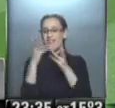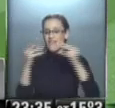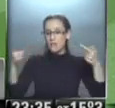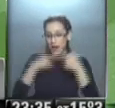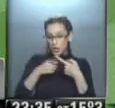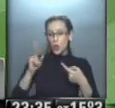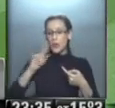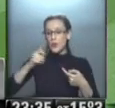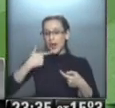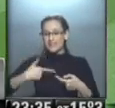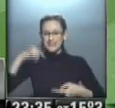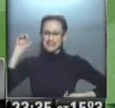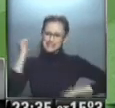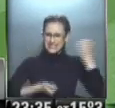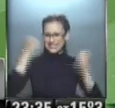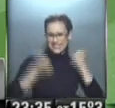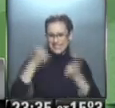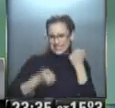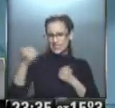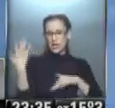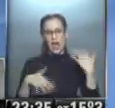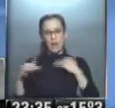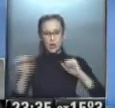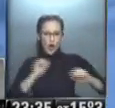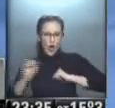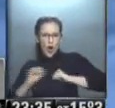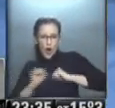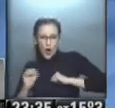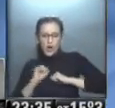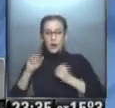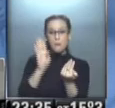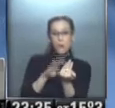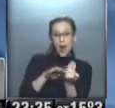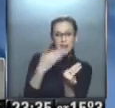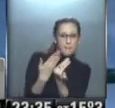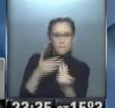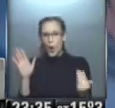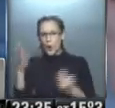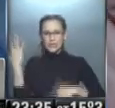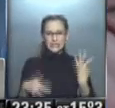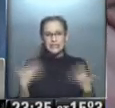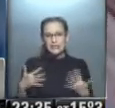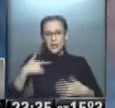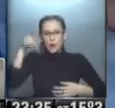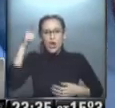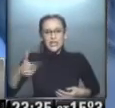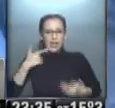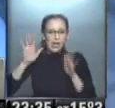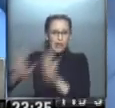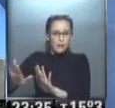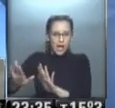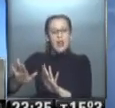salió corriendo. No menos de 50 metros tuvo que atravesar, corriendo, abrió una puerta de manera desesperada, ni siquiera los policías que estaban ahí lo